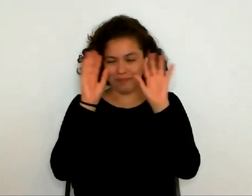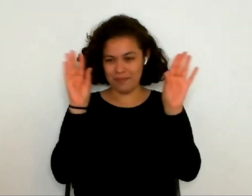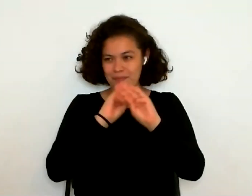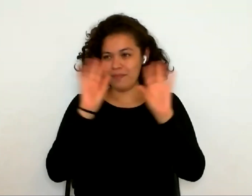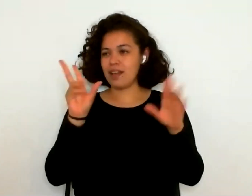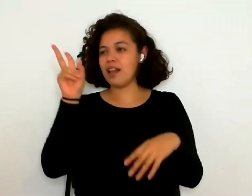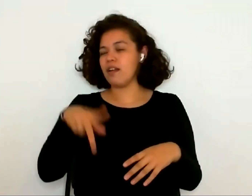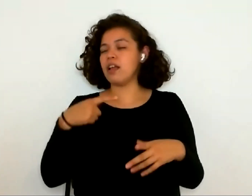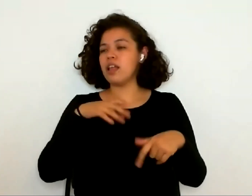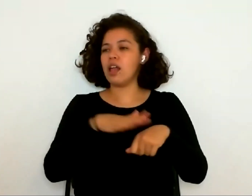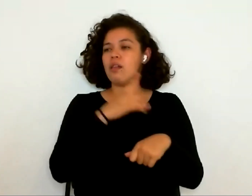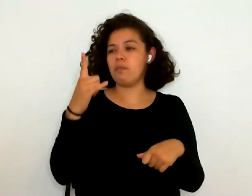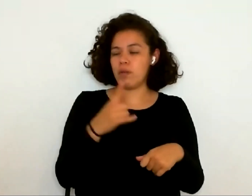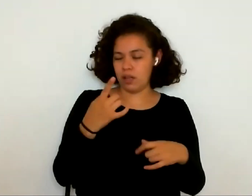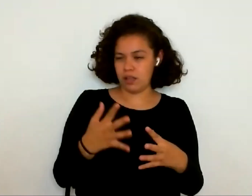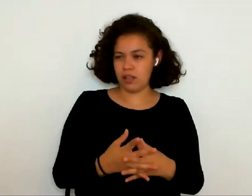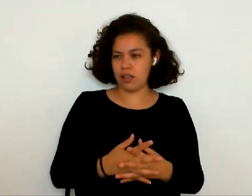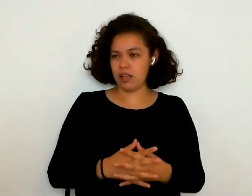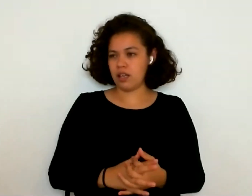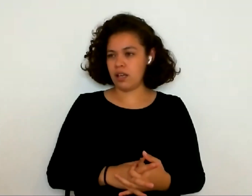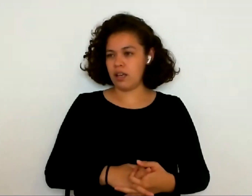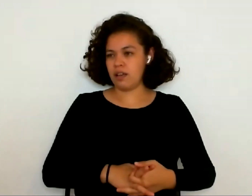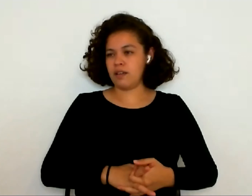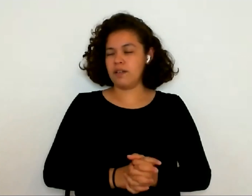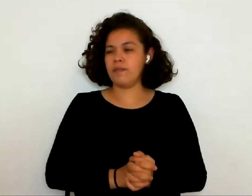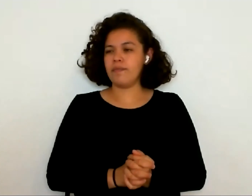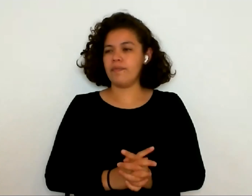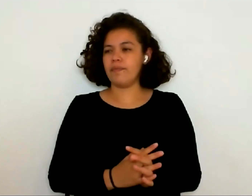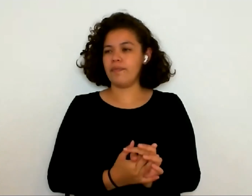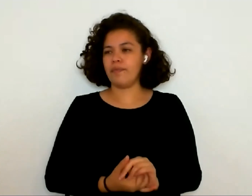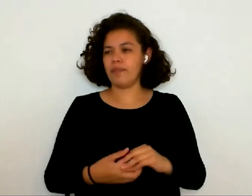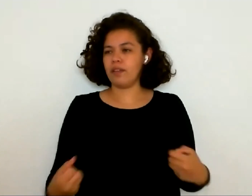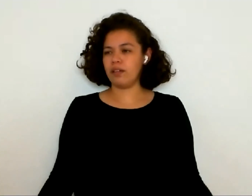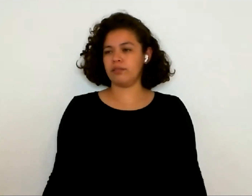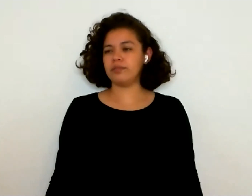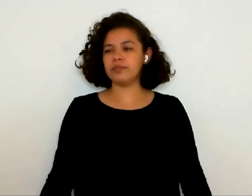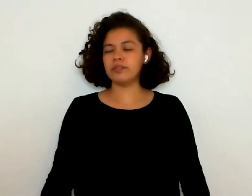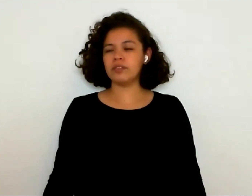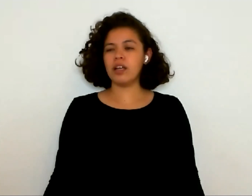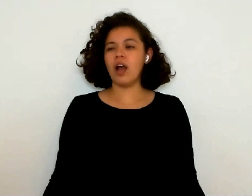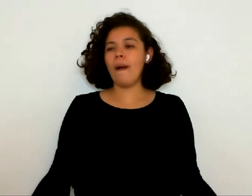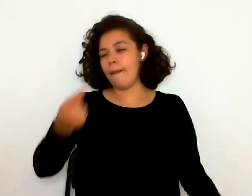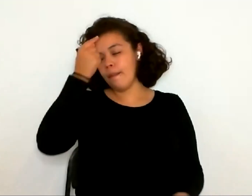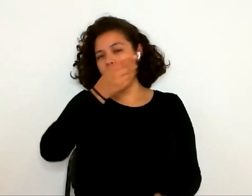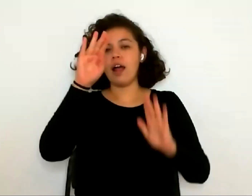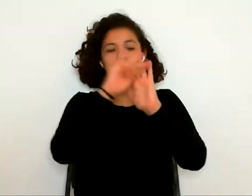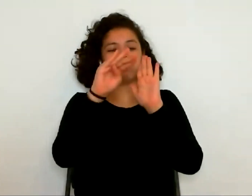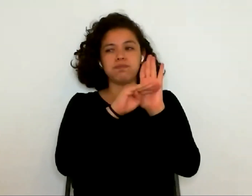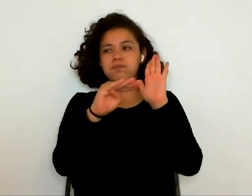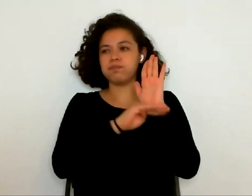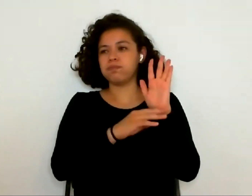de por qué, ¿no? El por qué, la importancia de paso por paso.